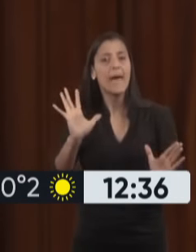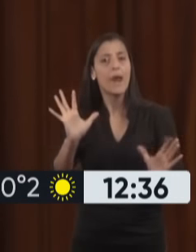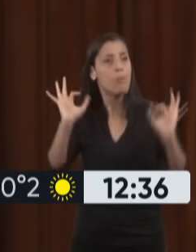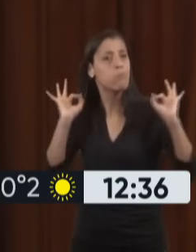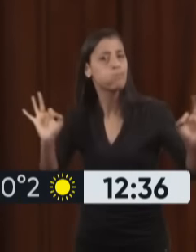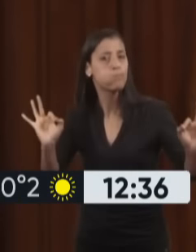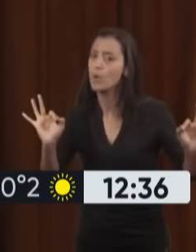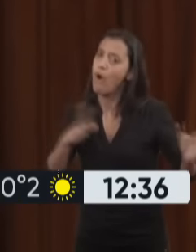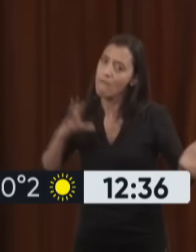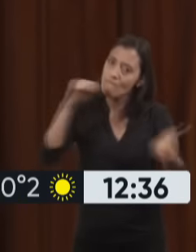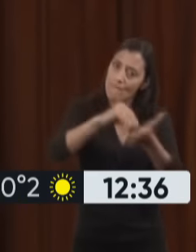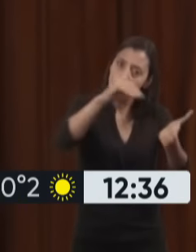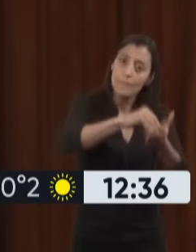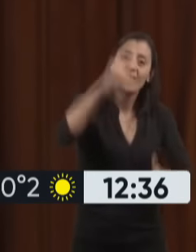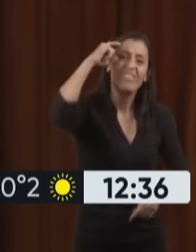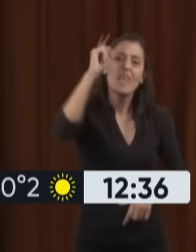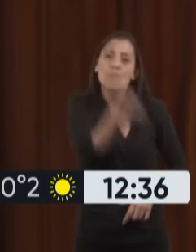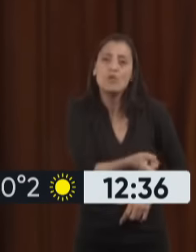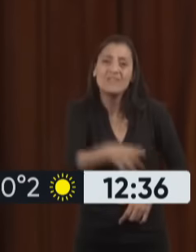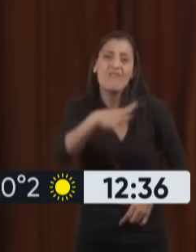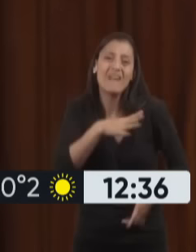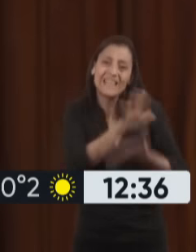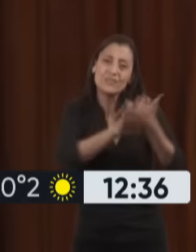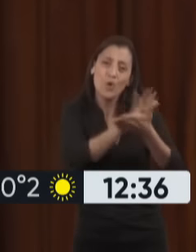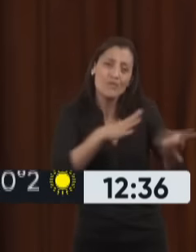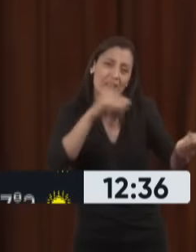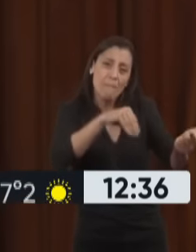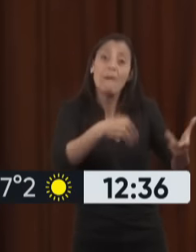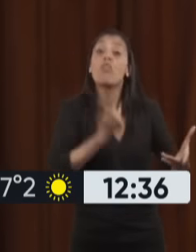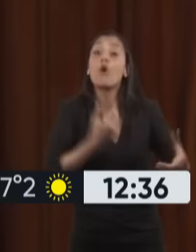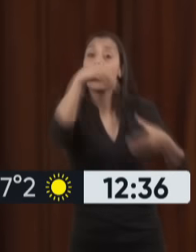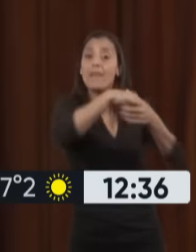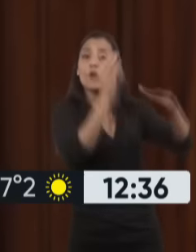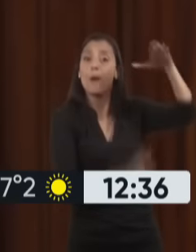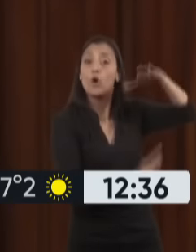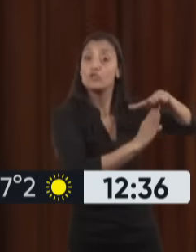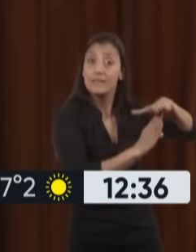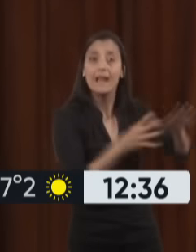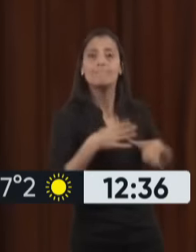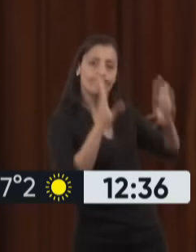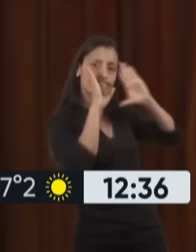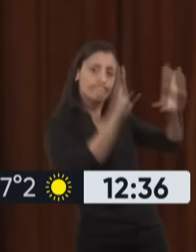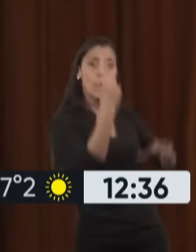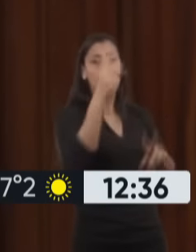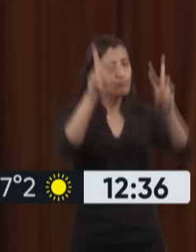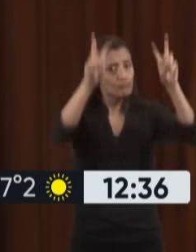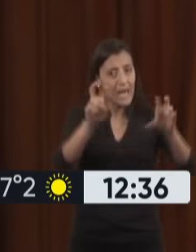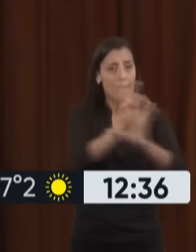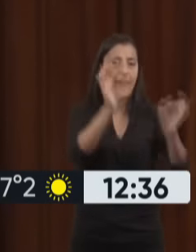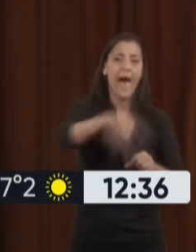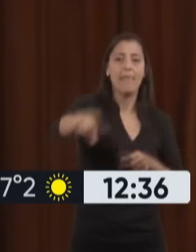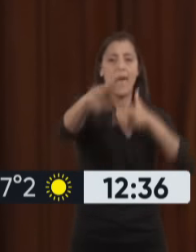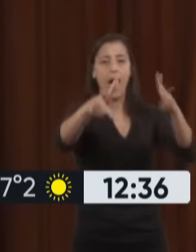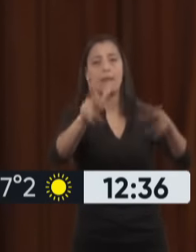y había 10 puntos más que resolver en el Banco Central, un tema del que nadie